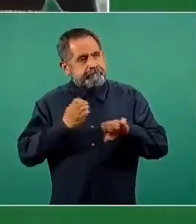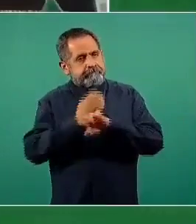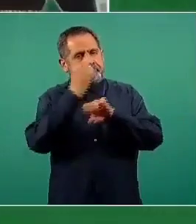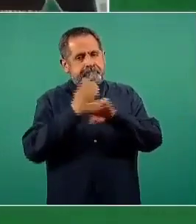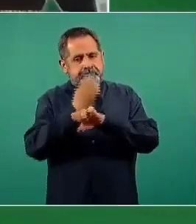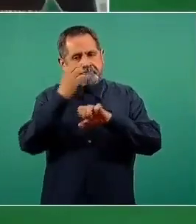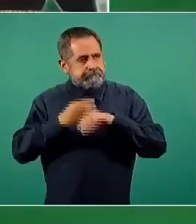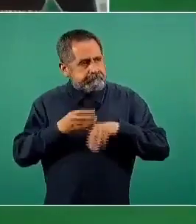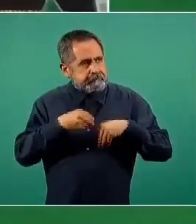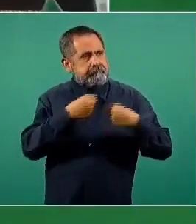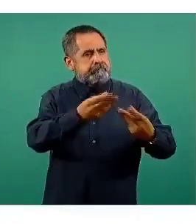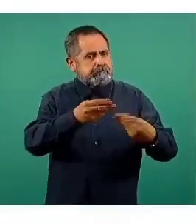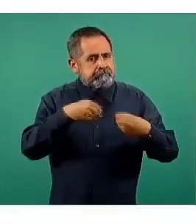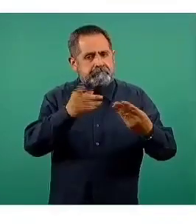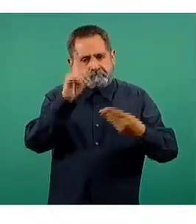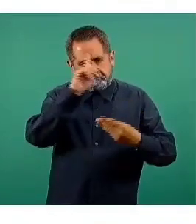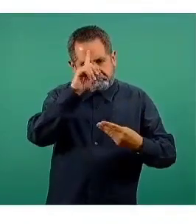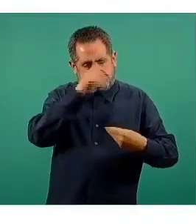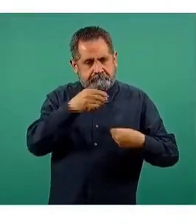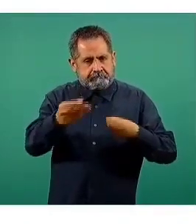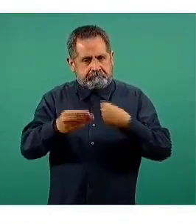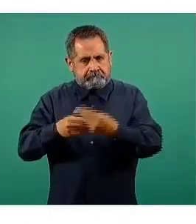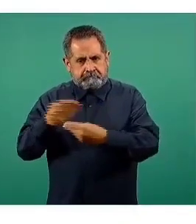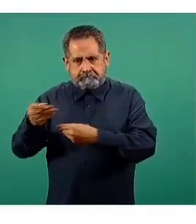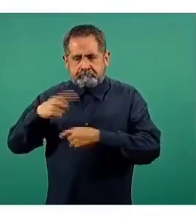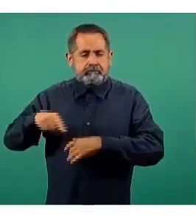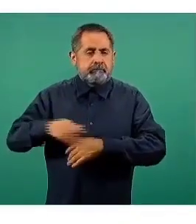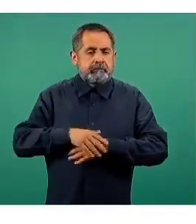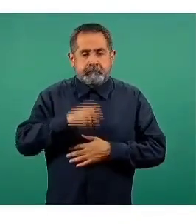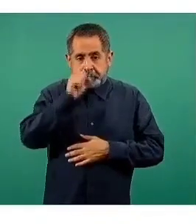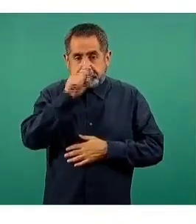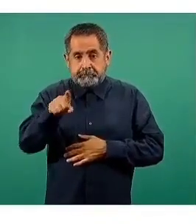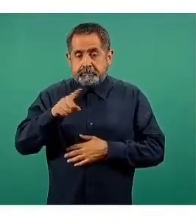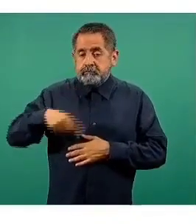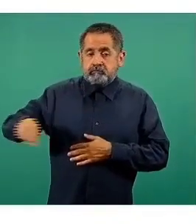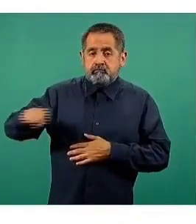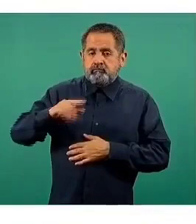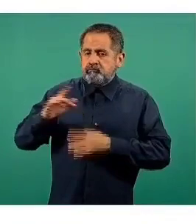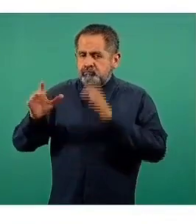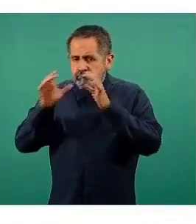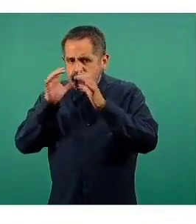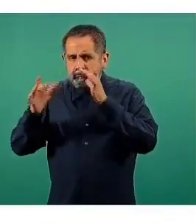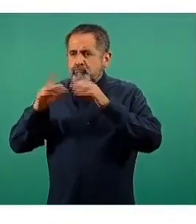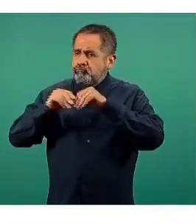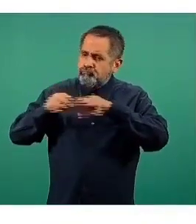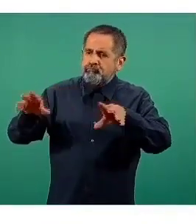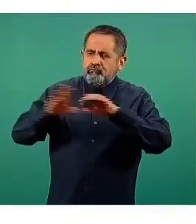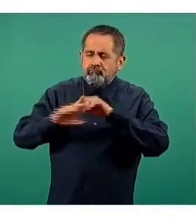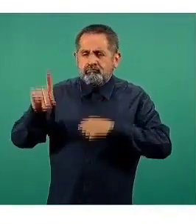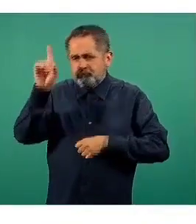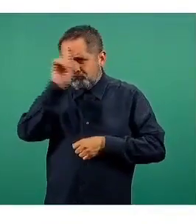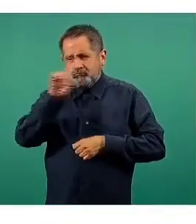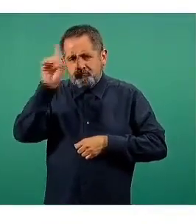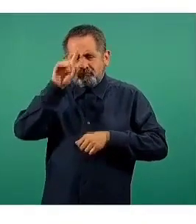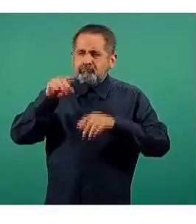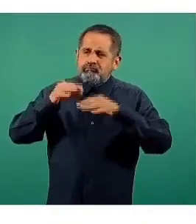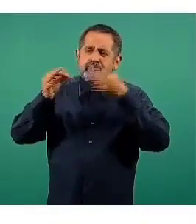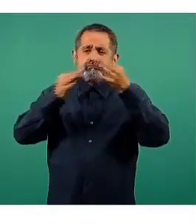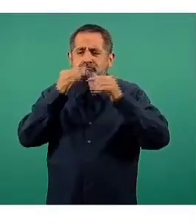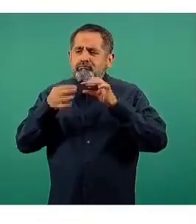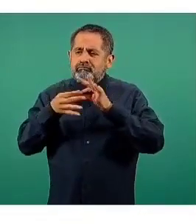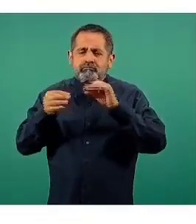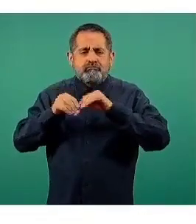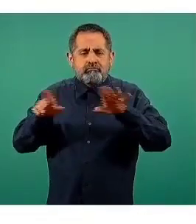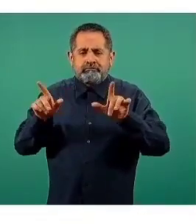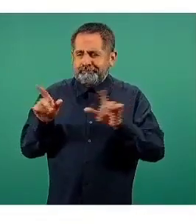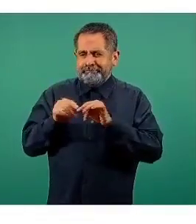También el apoyo a la estrategia de comunicación de riesgos con mensajes simples, desde luego, muy coordinados con